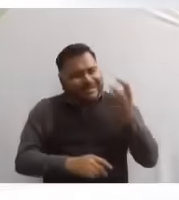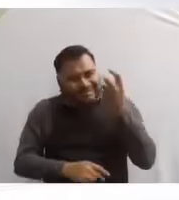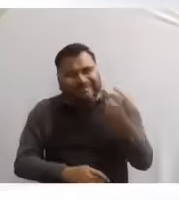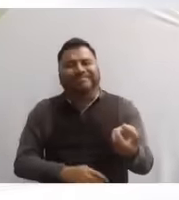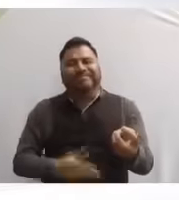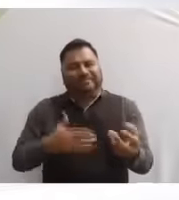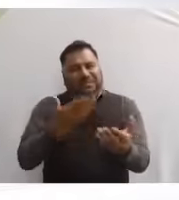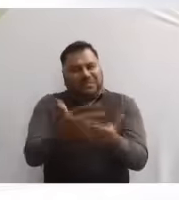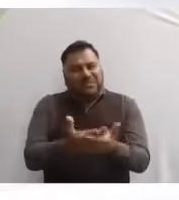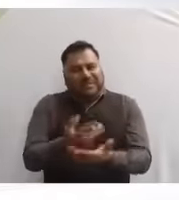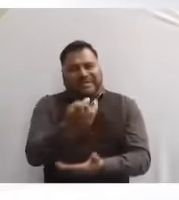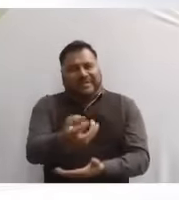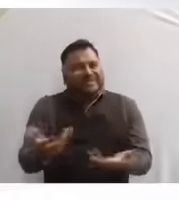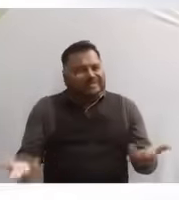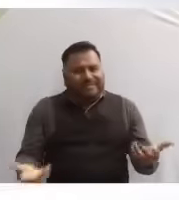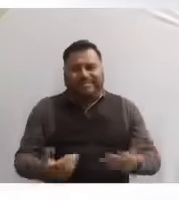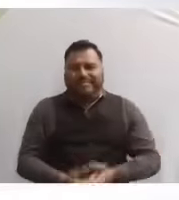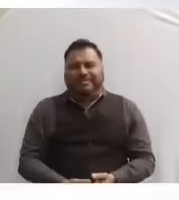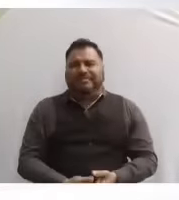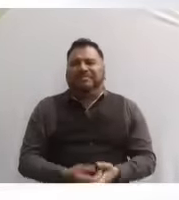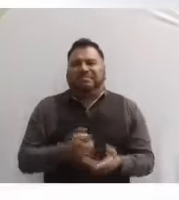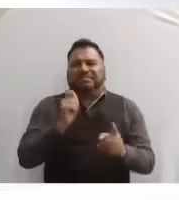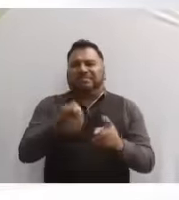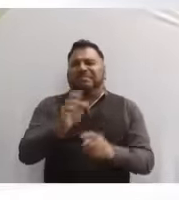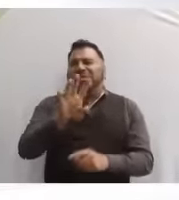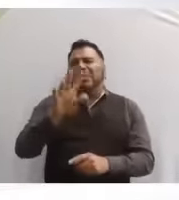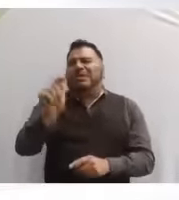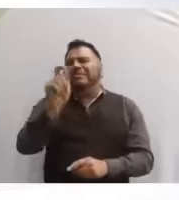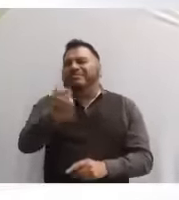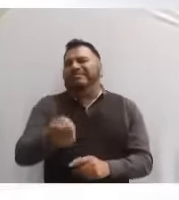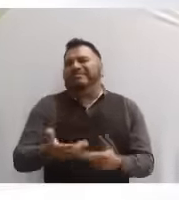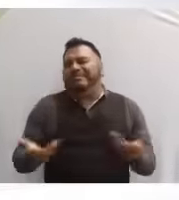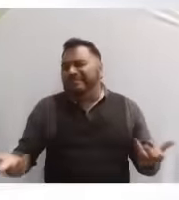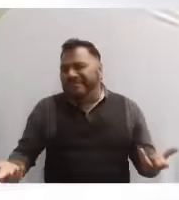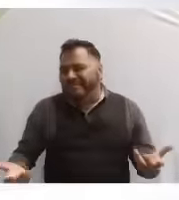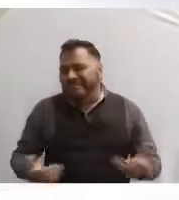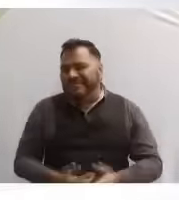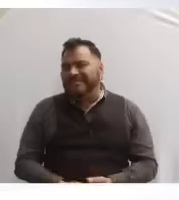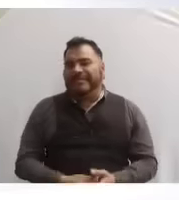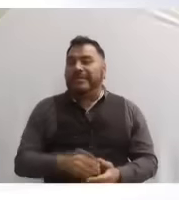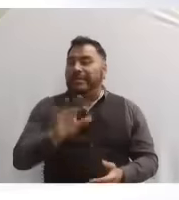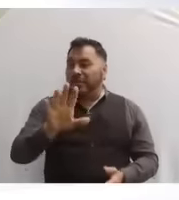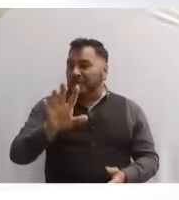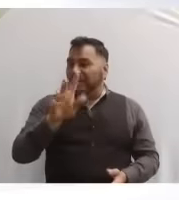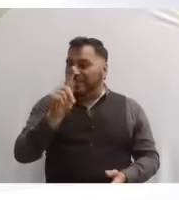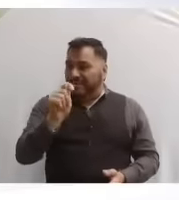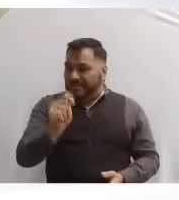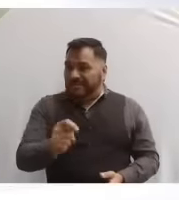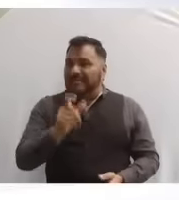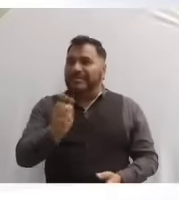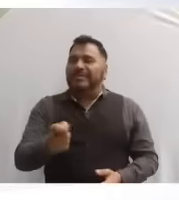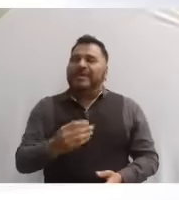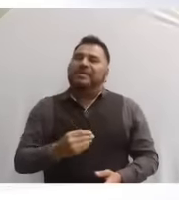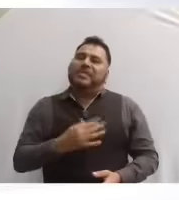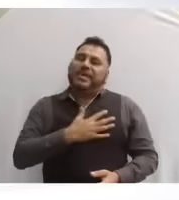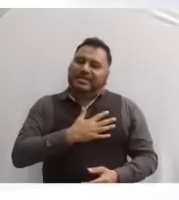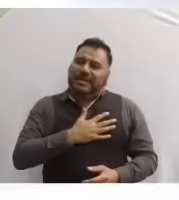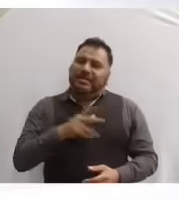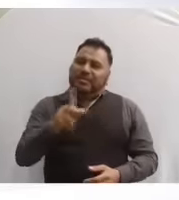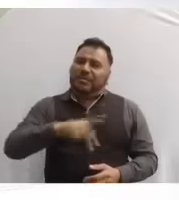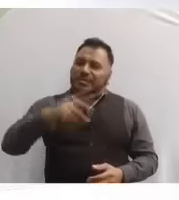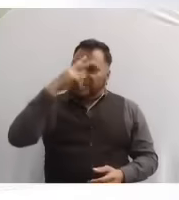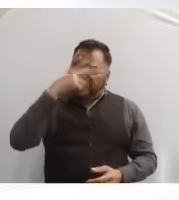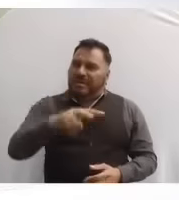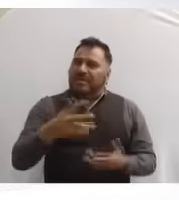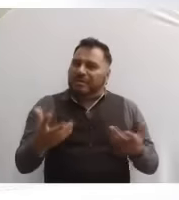nuestra propuesta. ¿De qué se trata la Cuarta Transformación? Se trata de bienestar para el pueblo de